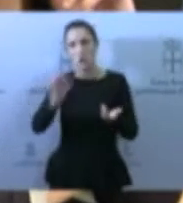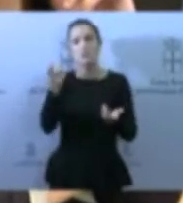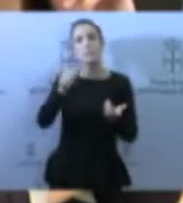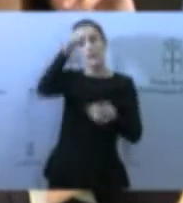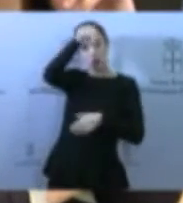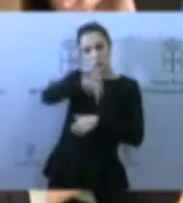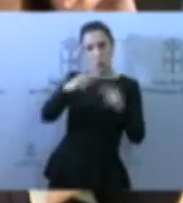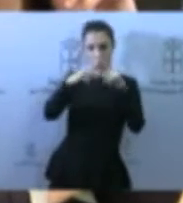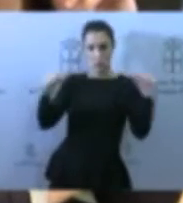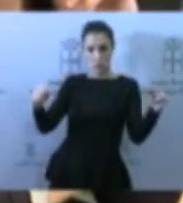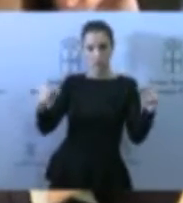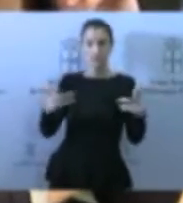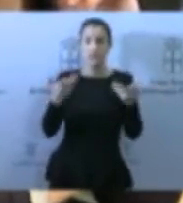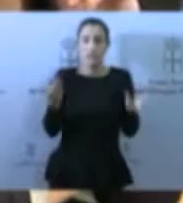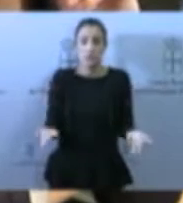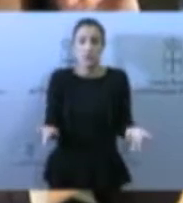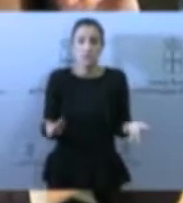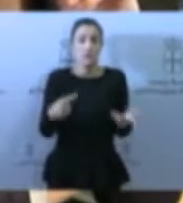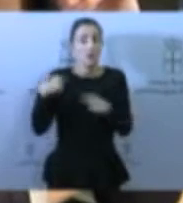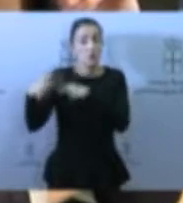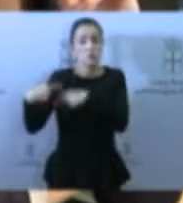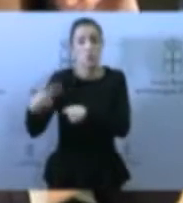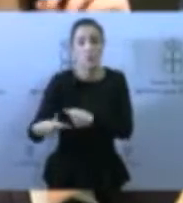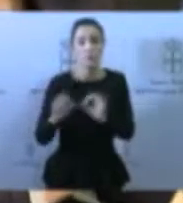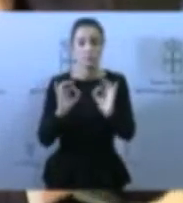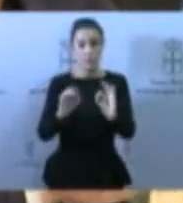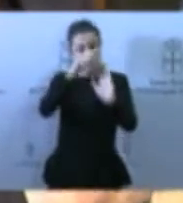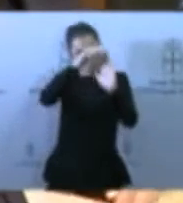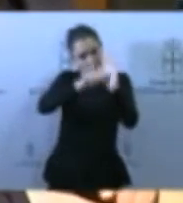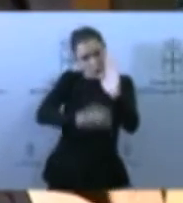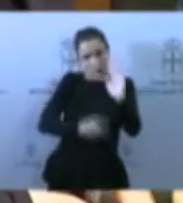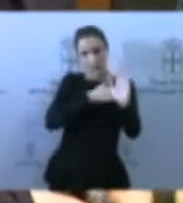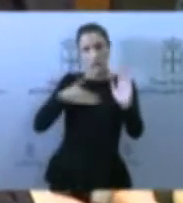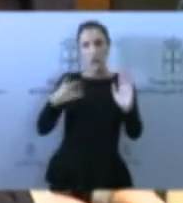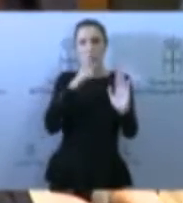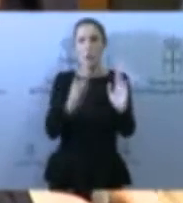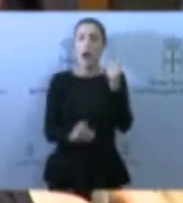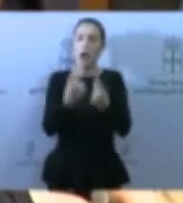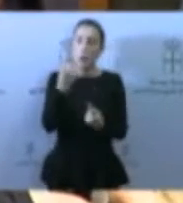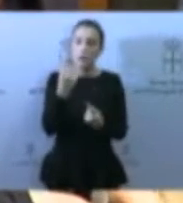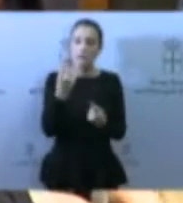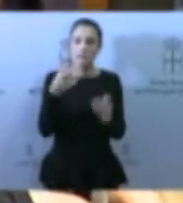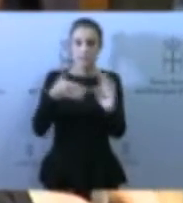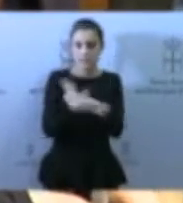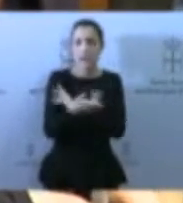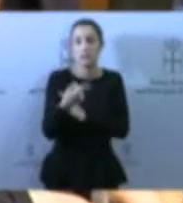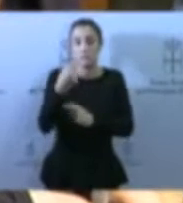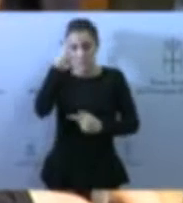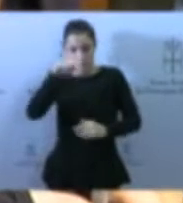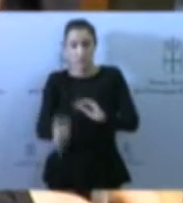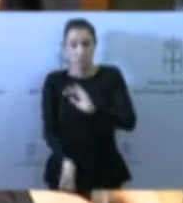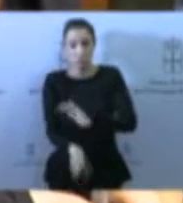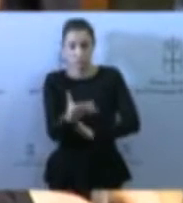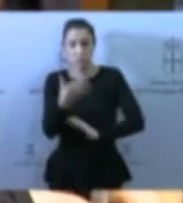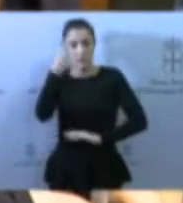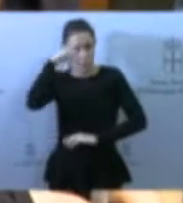situación, esta sucesión de consecuencias, porque si bien de algunas de ellas entren en el terreno de lo previsible y de lo predecible cuando